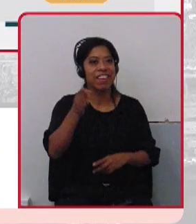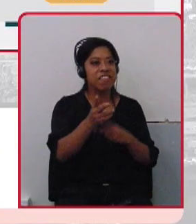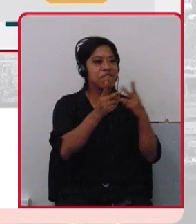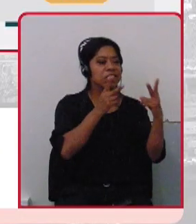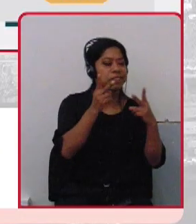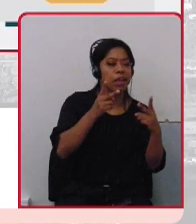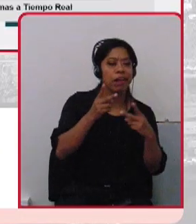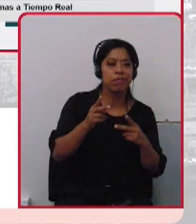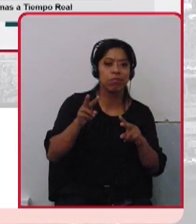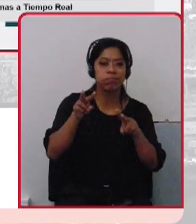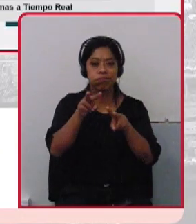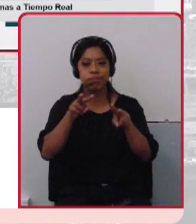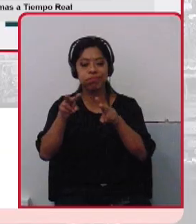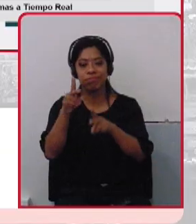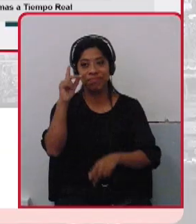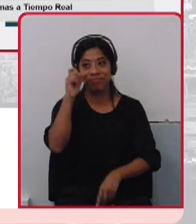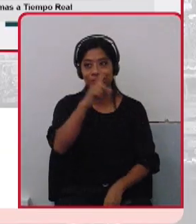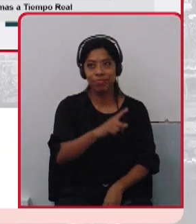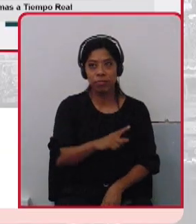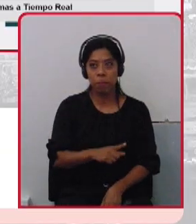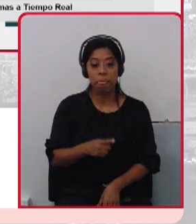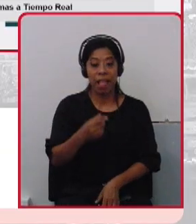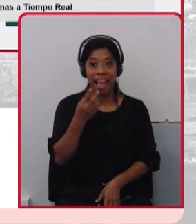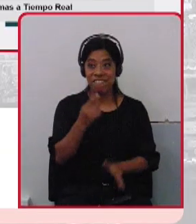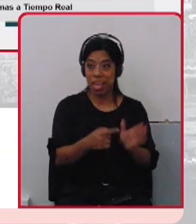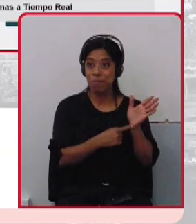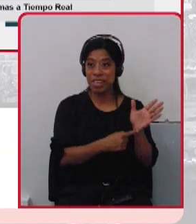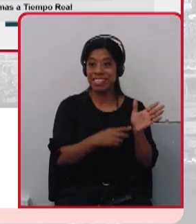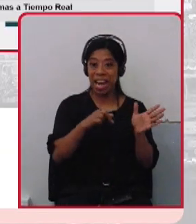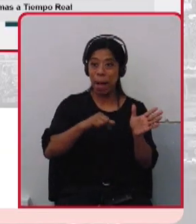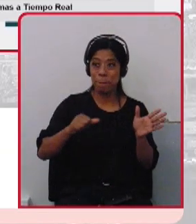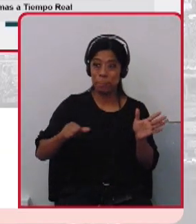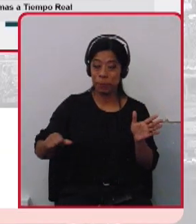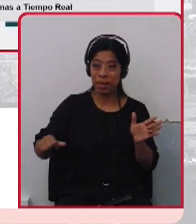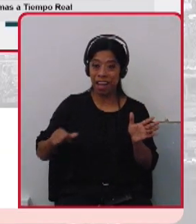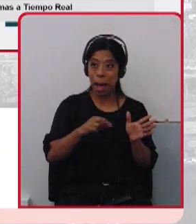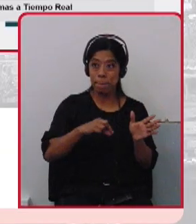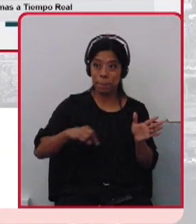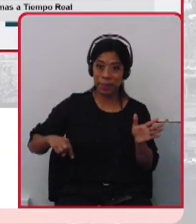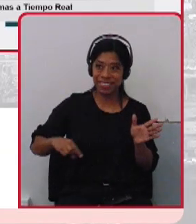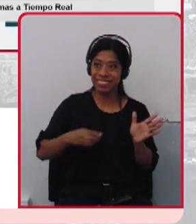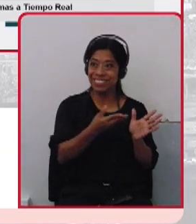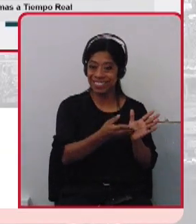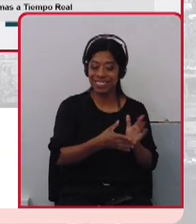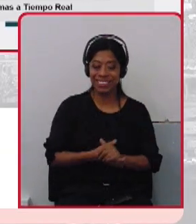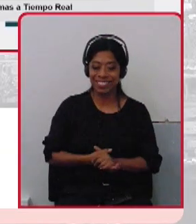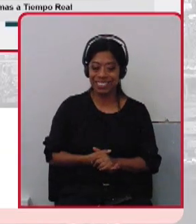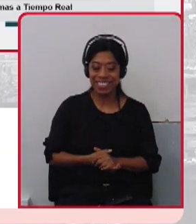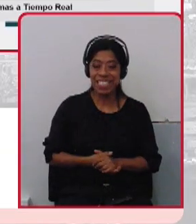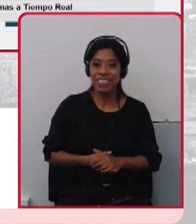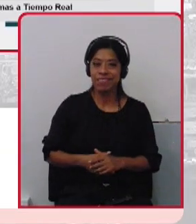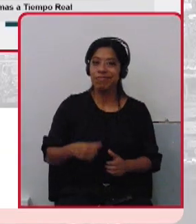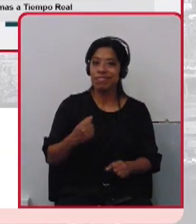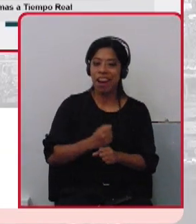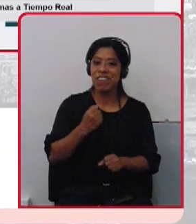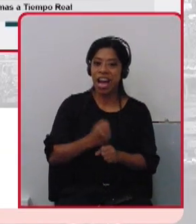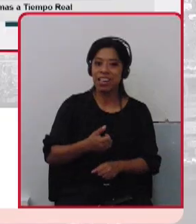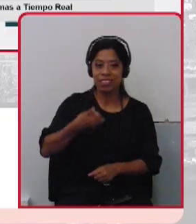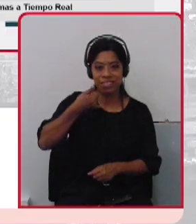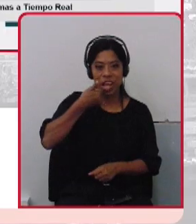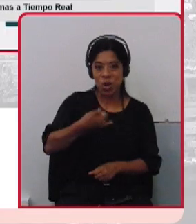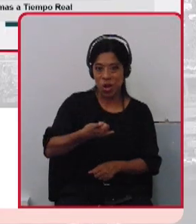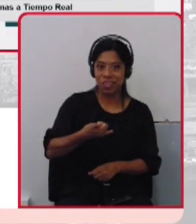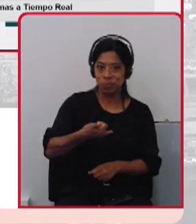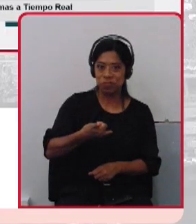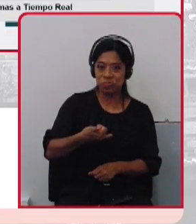¿no? Entonces, ese es así como lo ven, ese es el app que nosotros hacemos, que funciona en un celular,